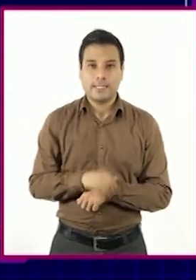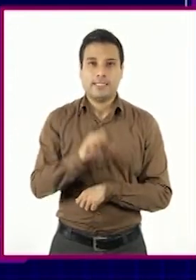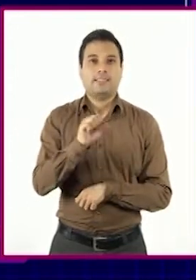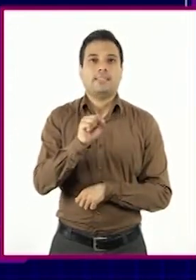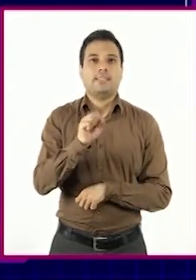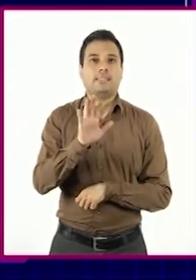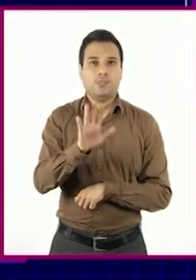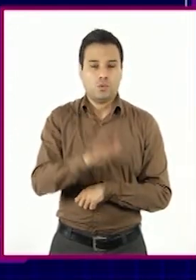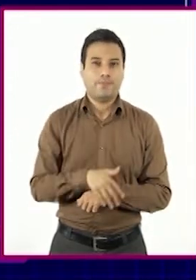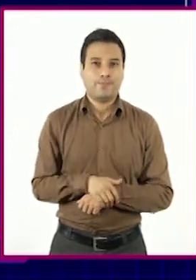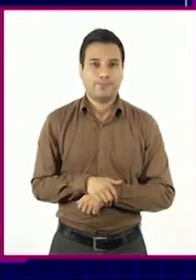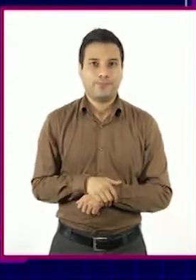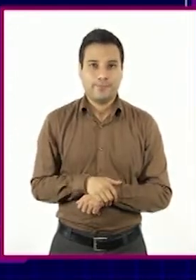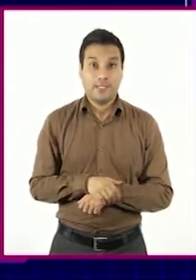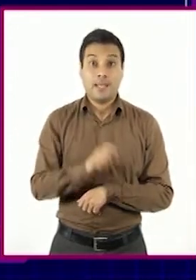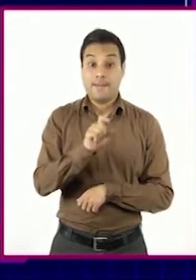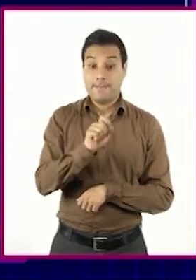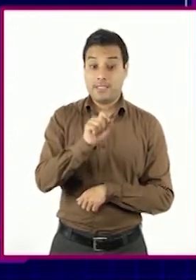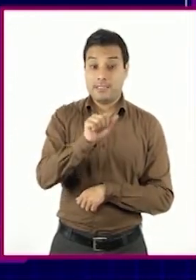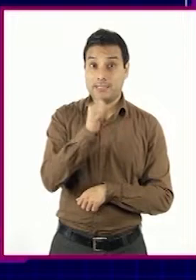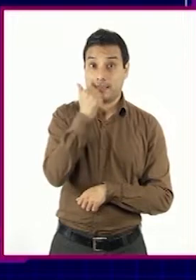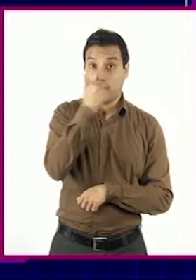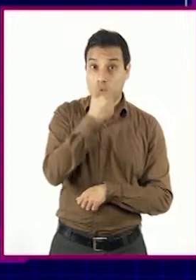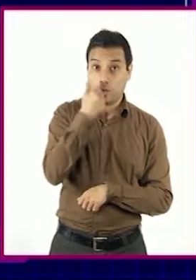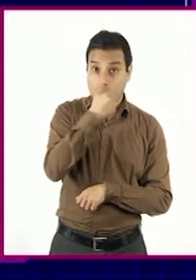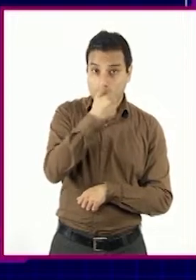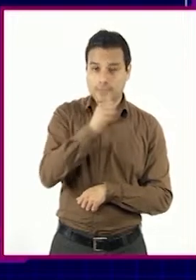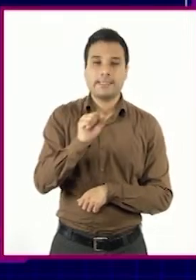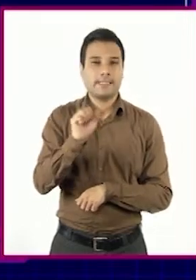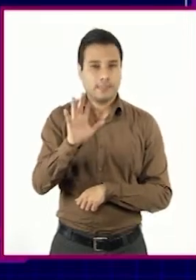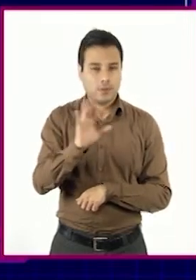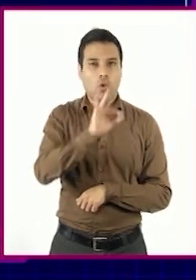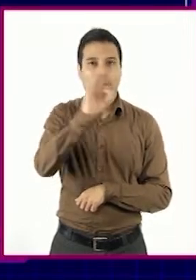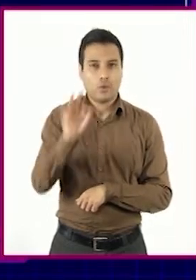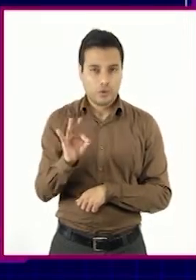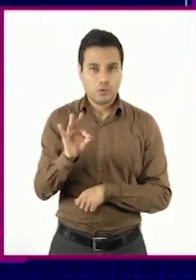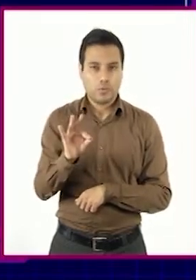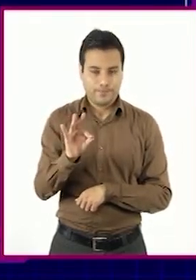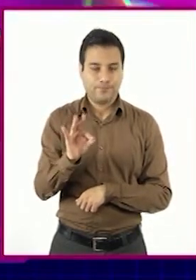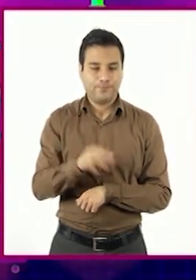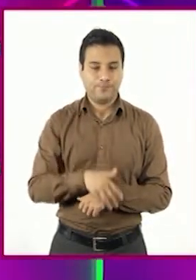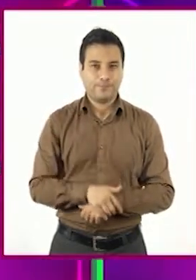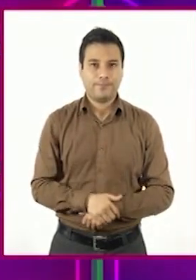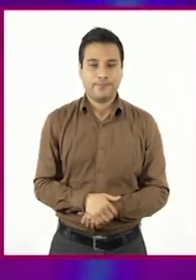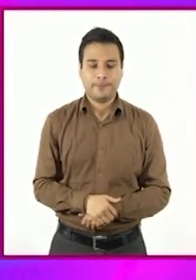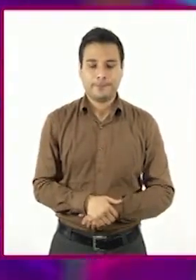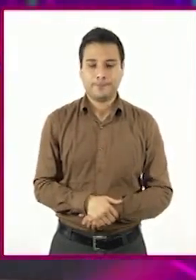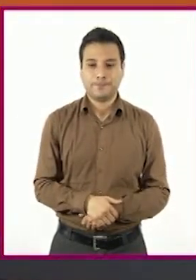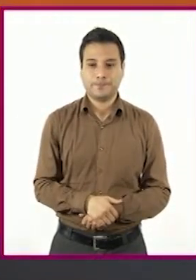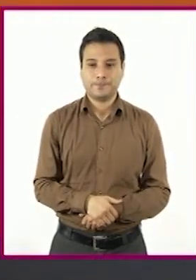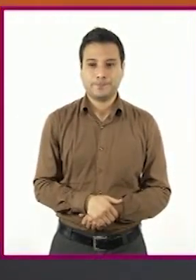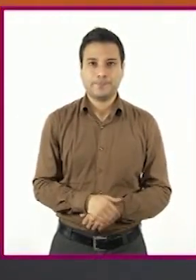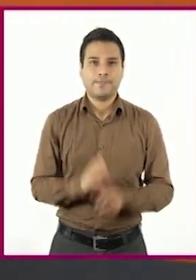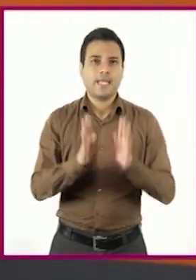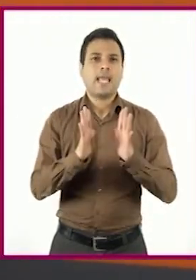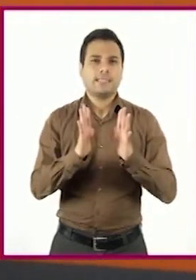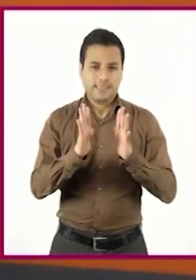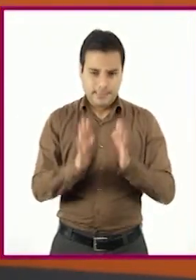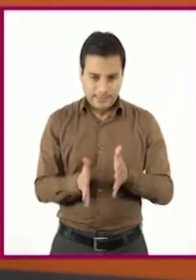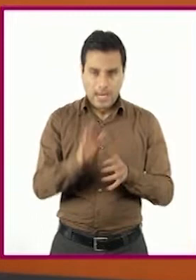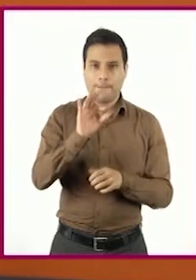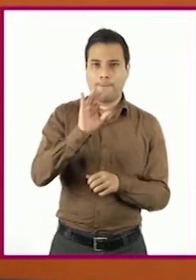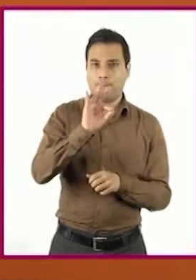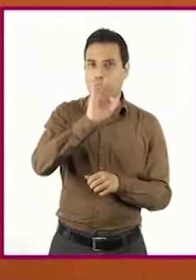65. 26 alumnos son el 65% del grupo. Ya se tienen los porcentajes de